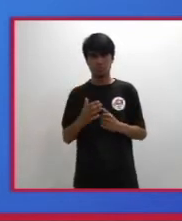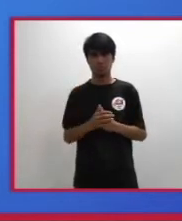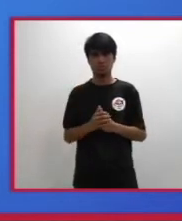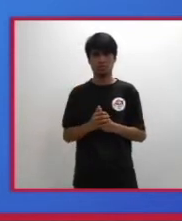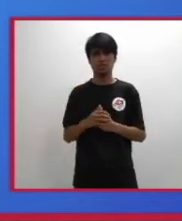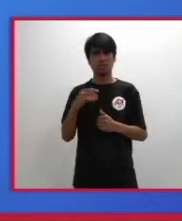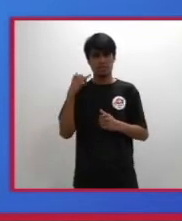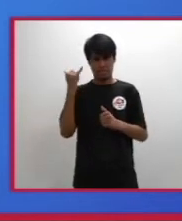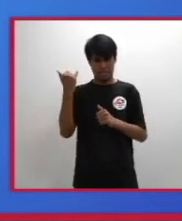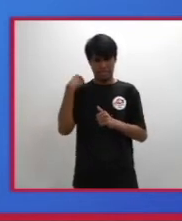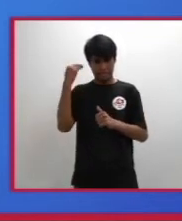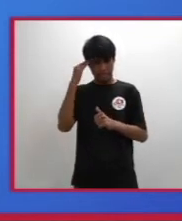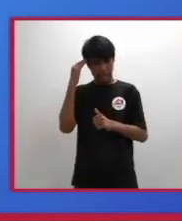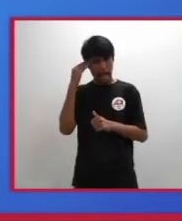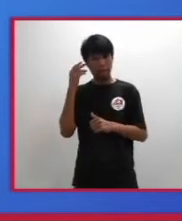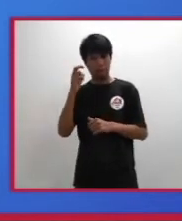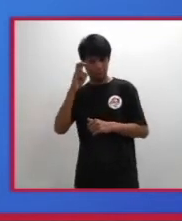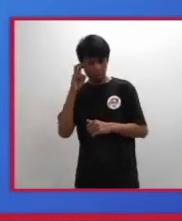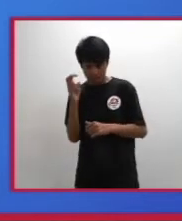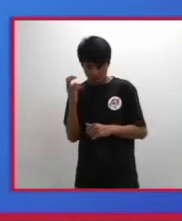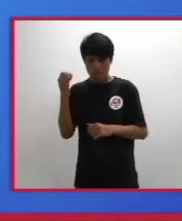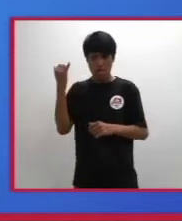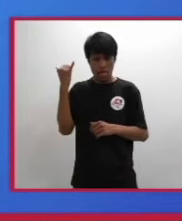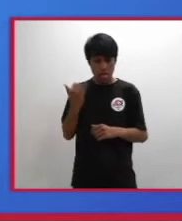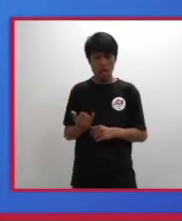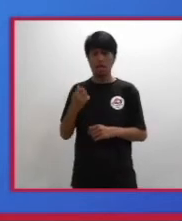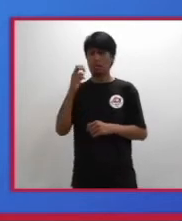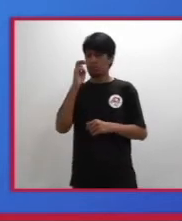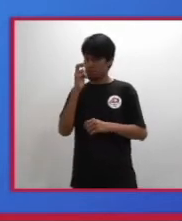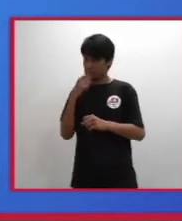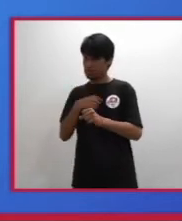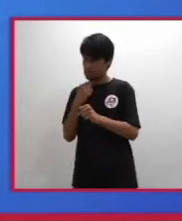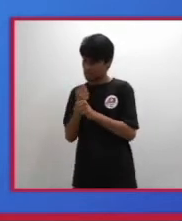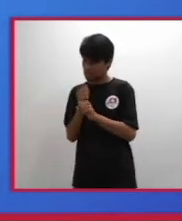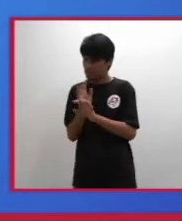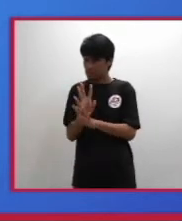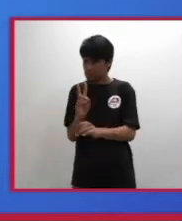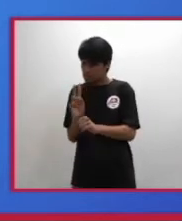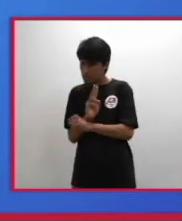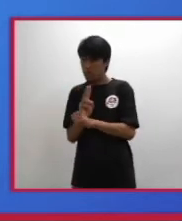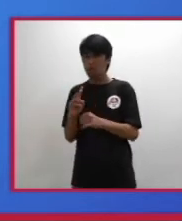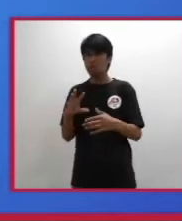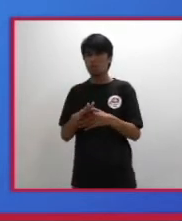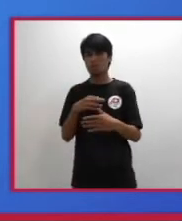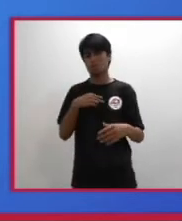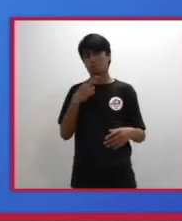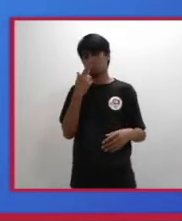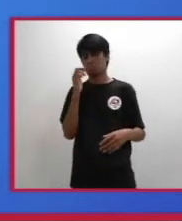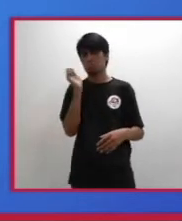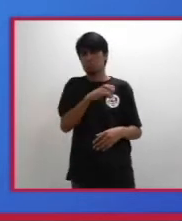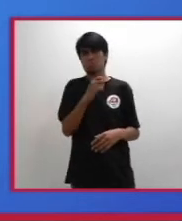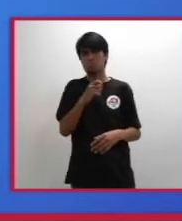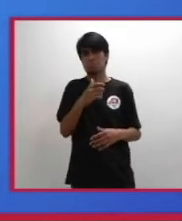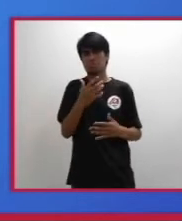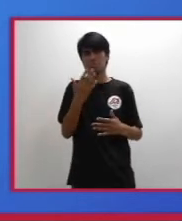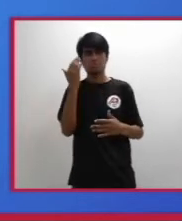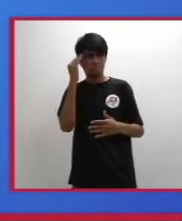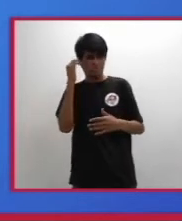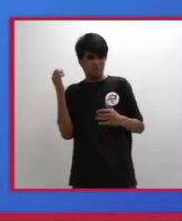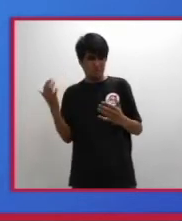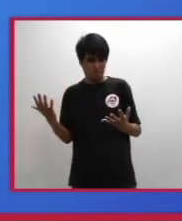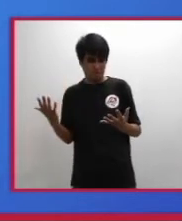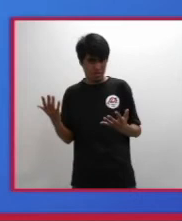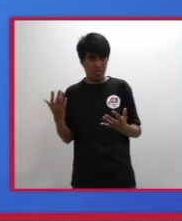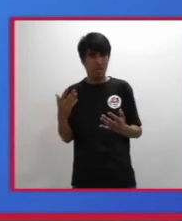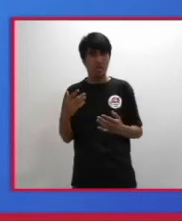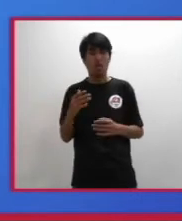quizás la situación de riesgo que implicaba ese trabajo, ¿por qué no tomó las medidas necesarias? ¿O